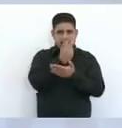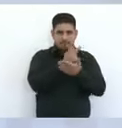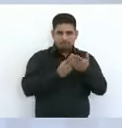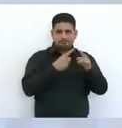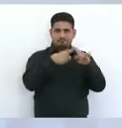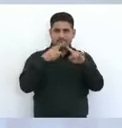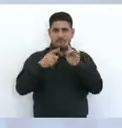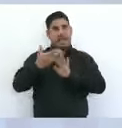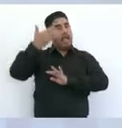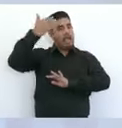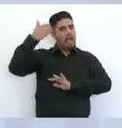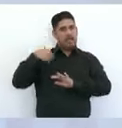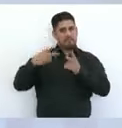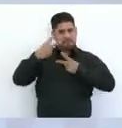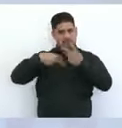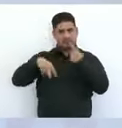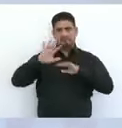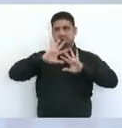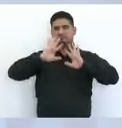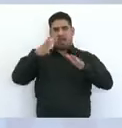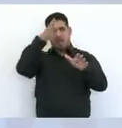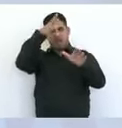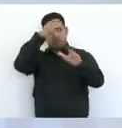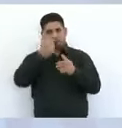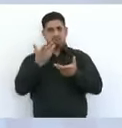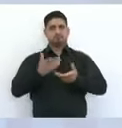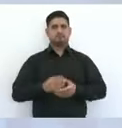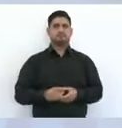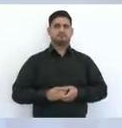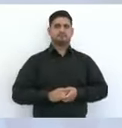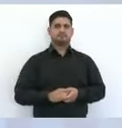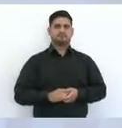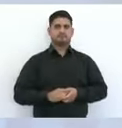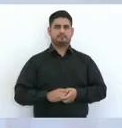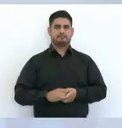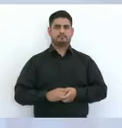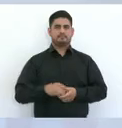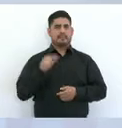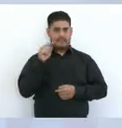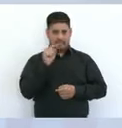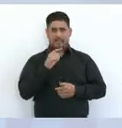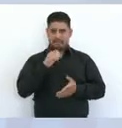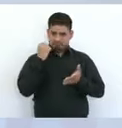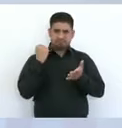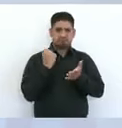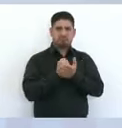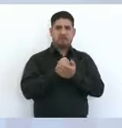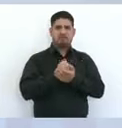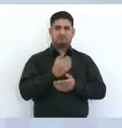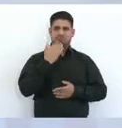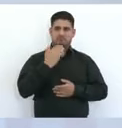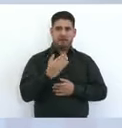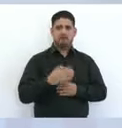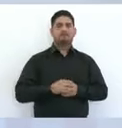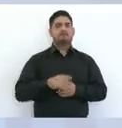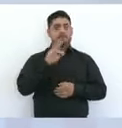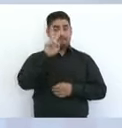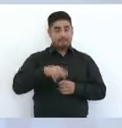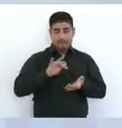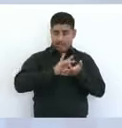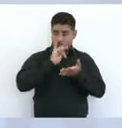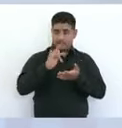visitas previas ha aprobado. agradezco al presidente